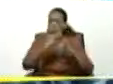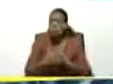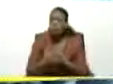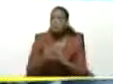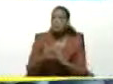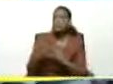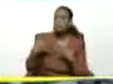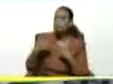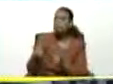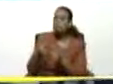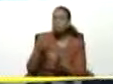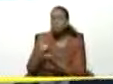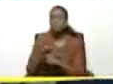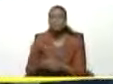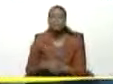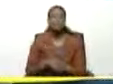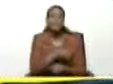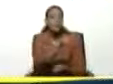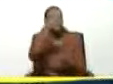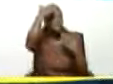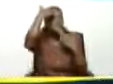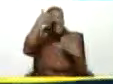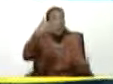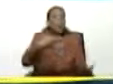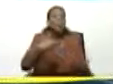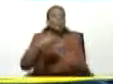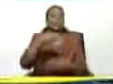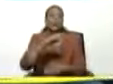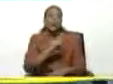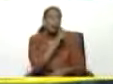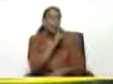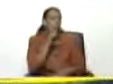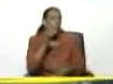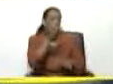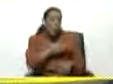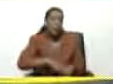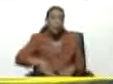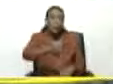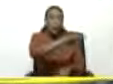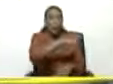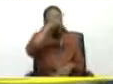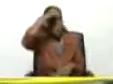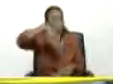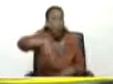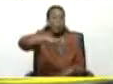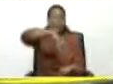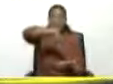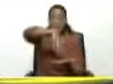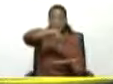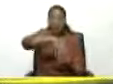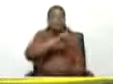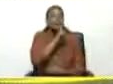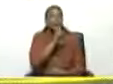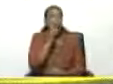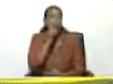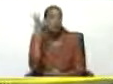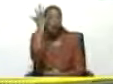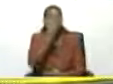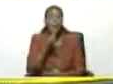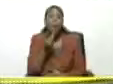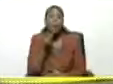saludo Ho a la gente Bueno un saludo presidente en nombre de todo el pueblo del estado monaga en nombre de la